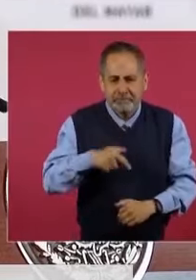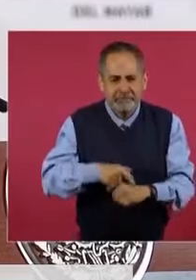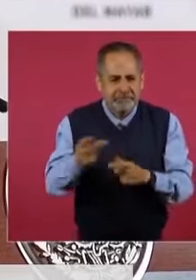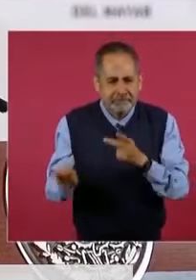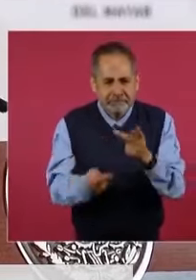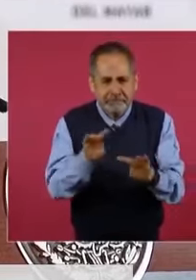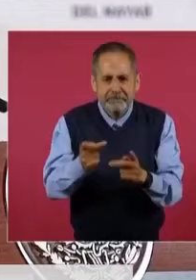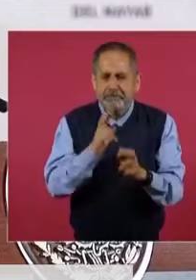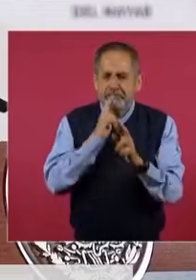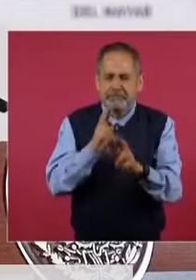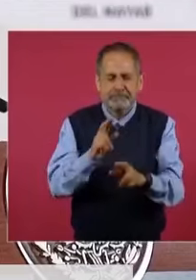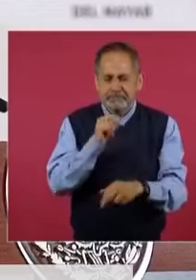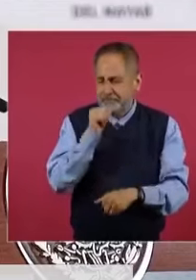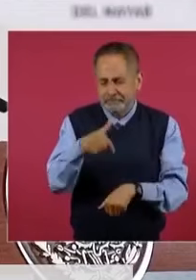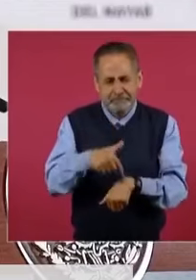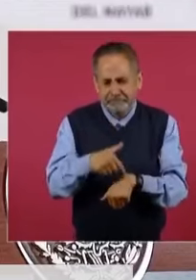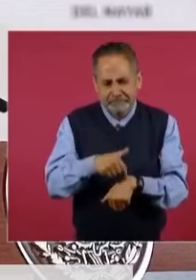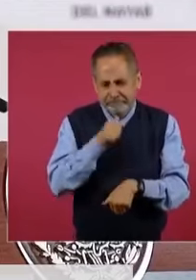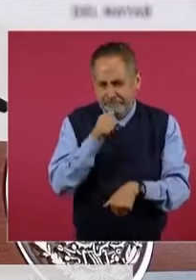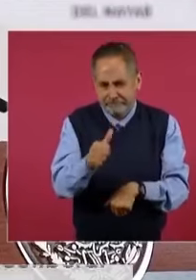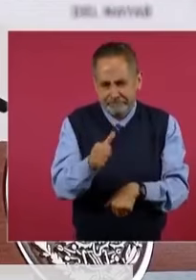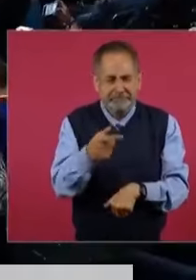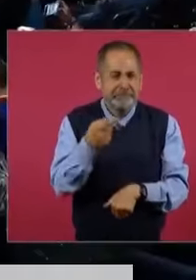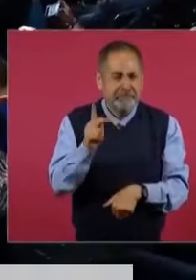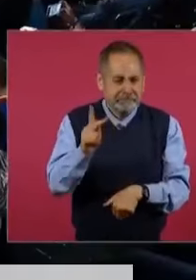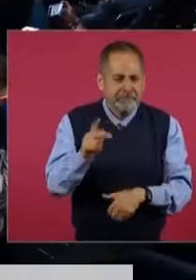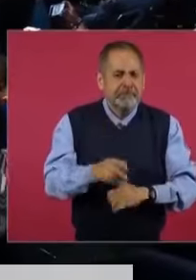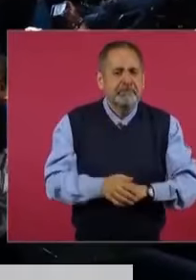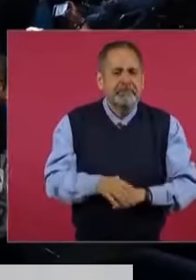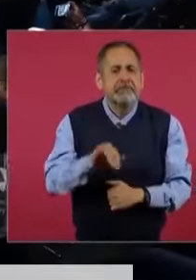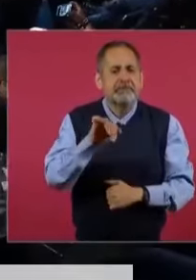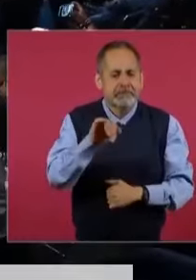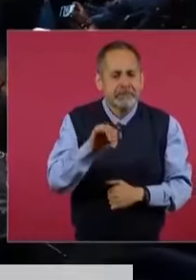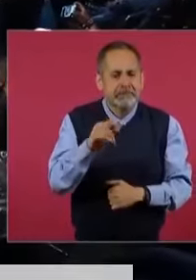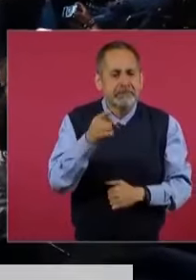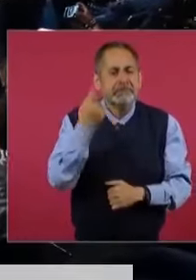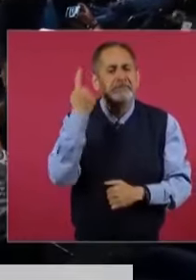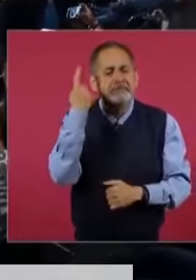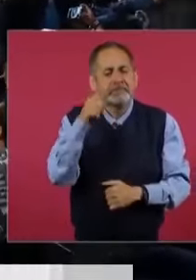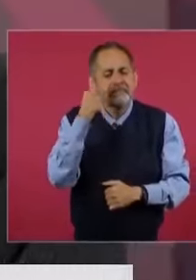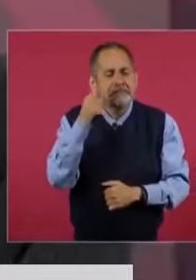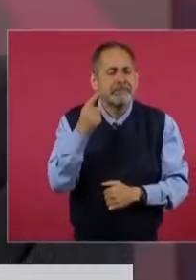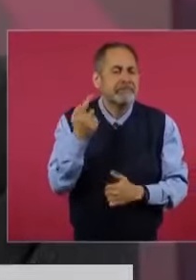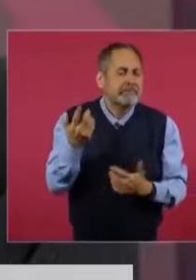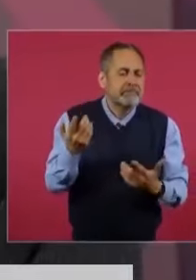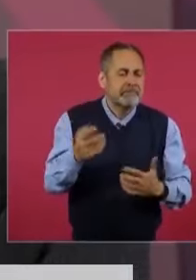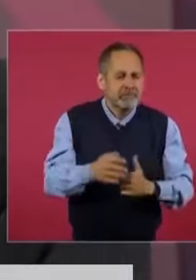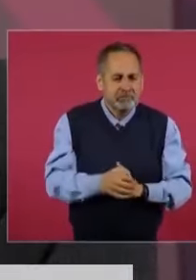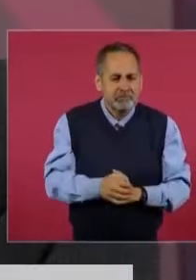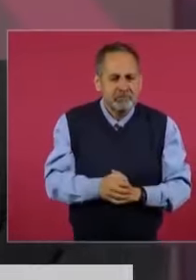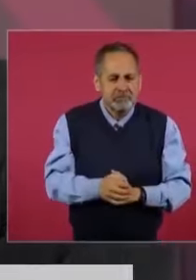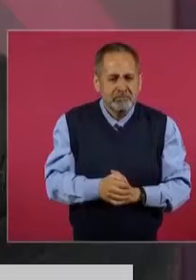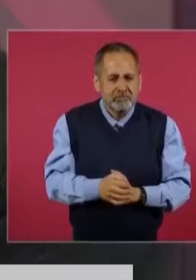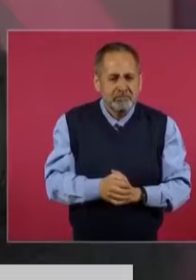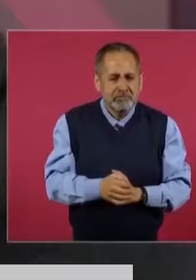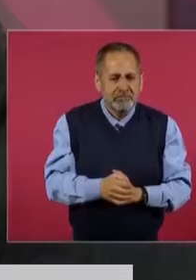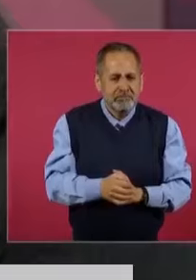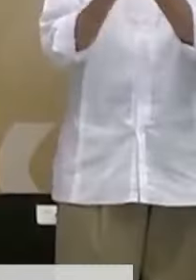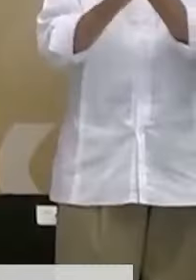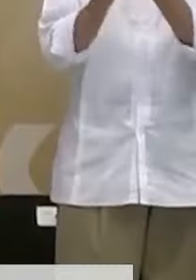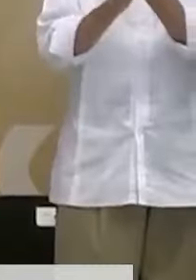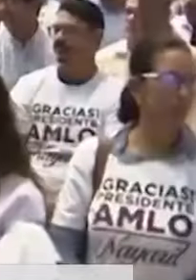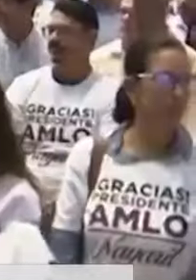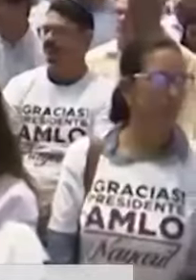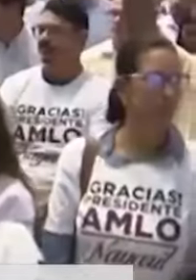eh una campaña eh que en donde prometió continuidad precisamente con con este gobierno Así que es un